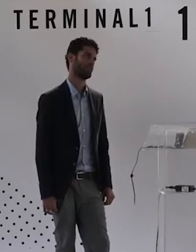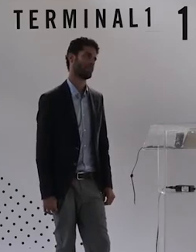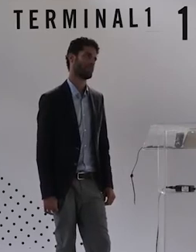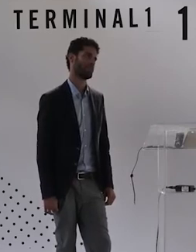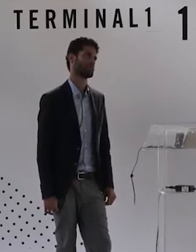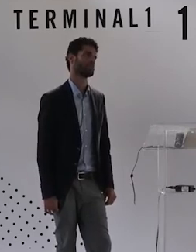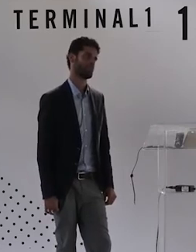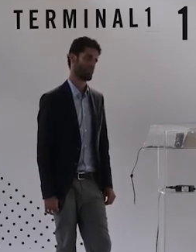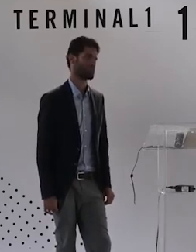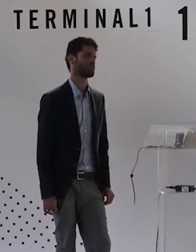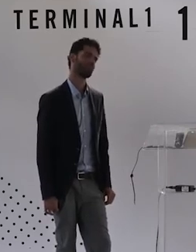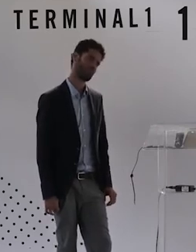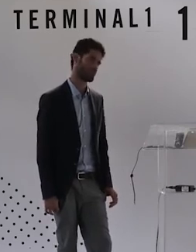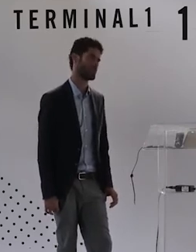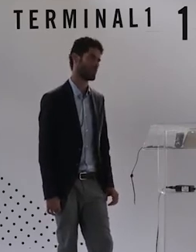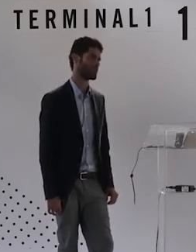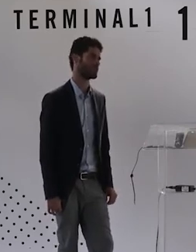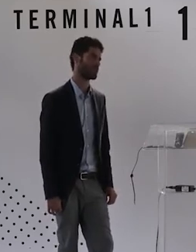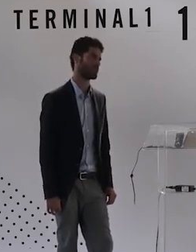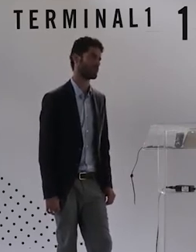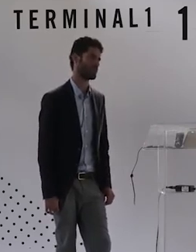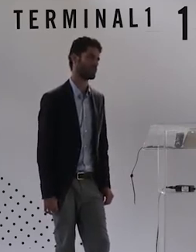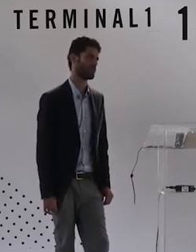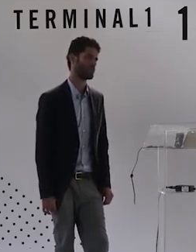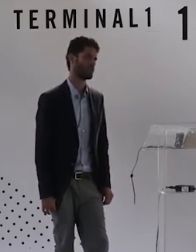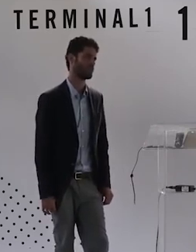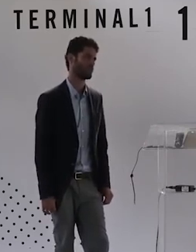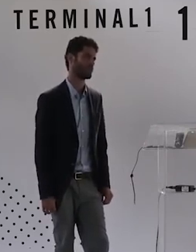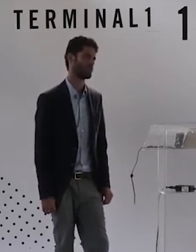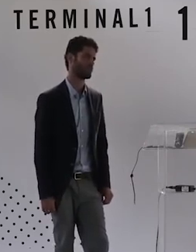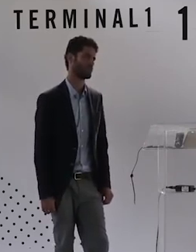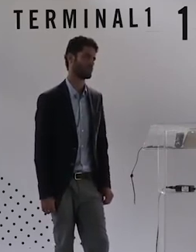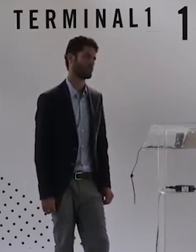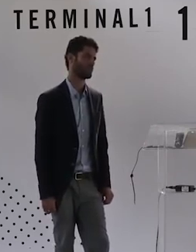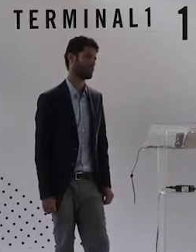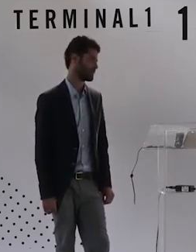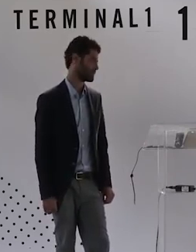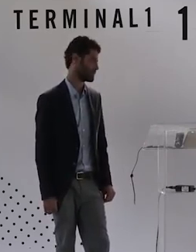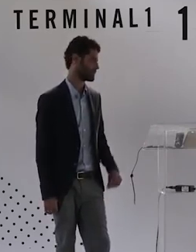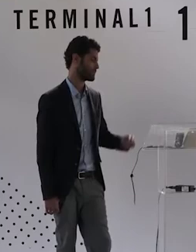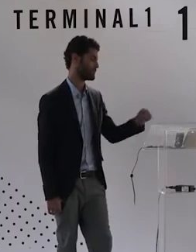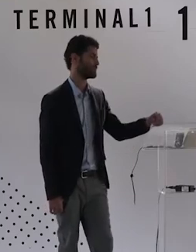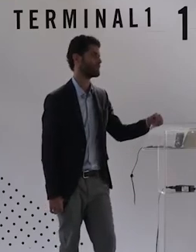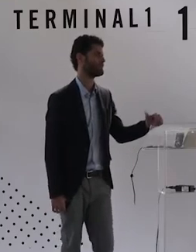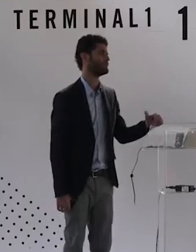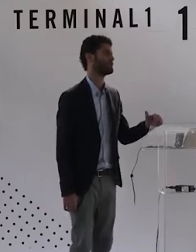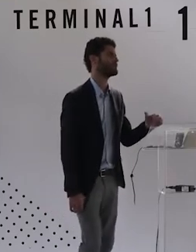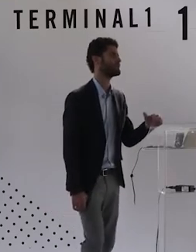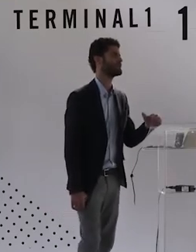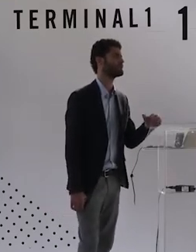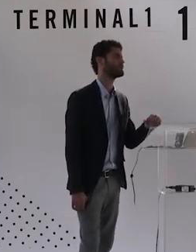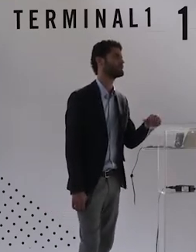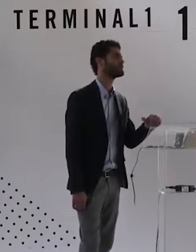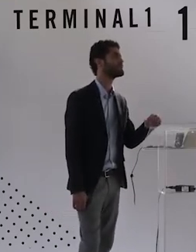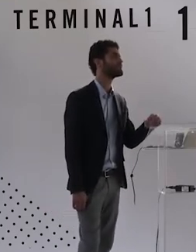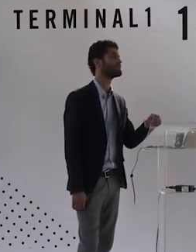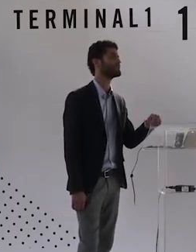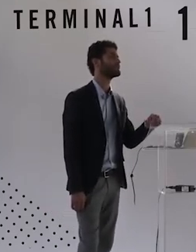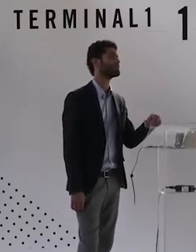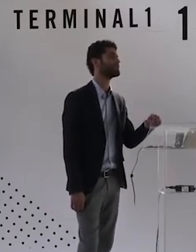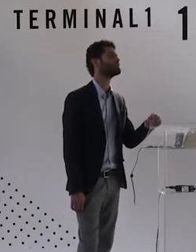cosas, te conociste a ti mismo. Entonces, yo hace algunos meses como que tuve un acercamiento intensivo a